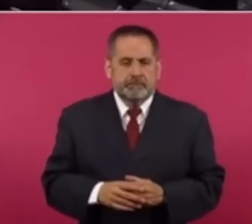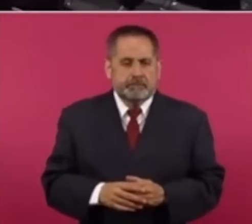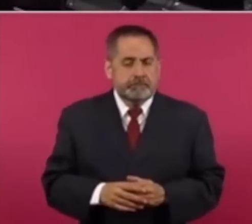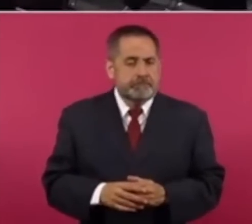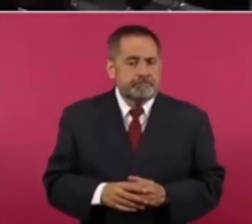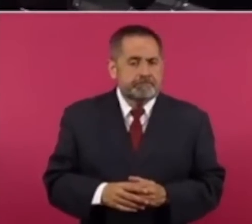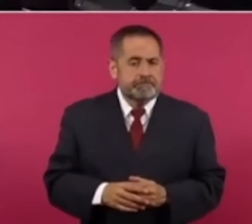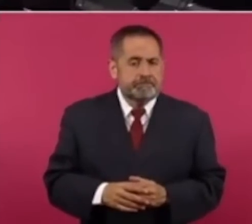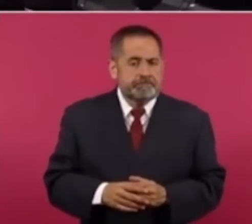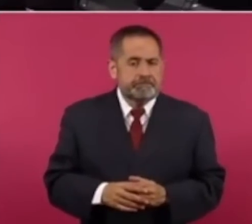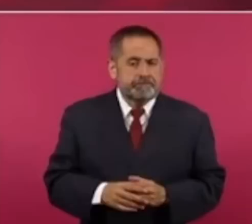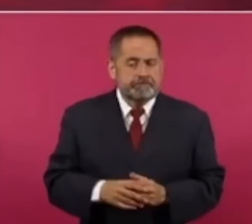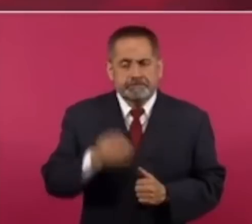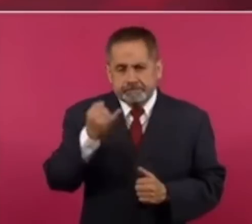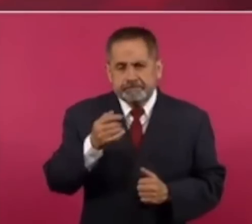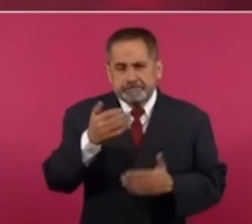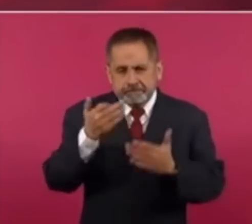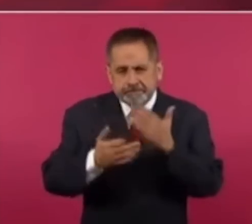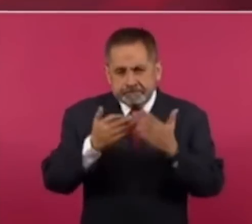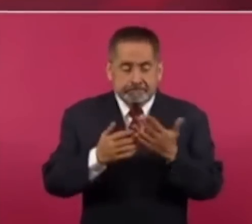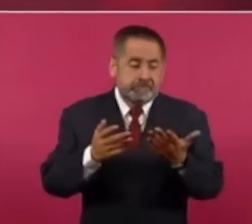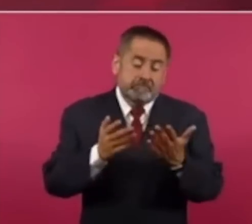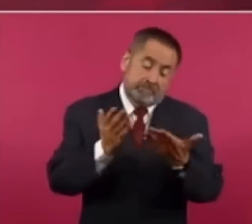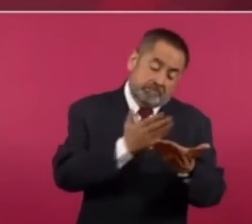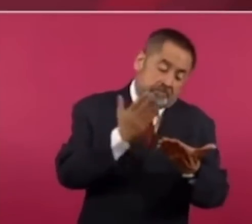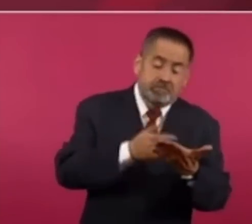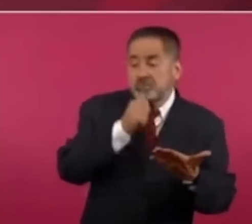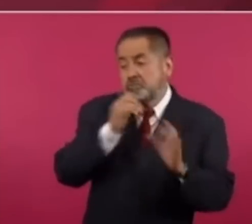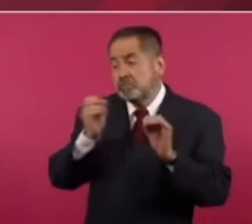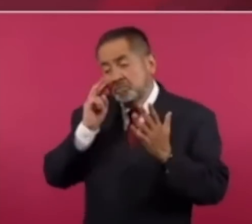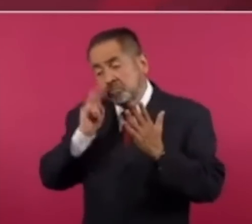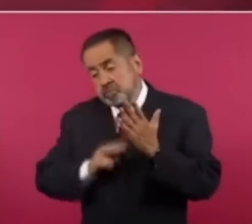no se ha estudiado bien el expediente.